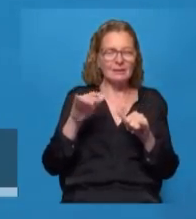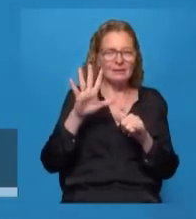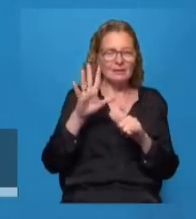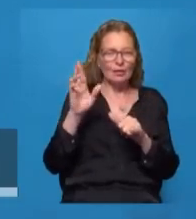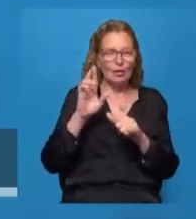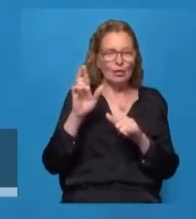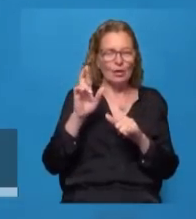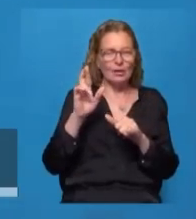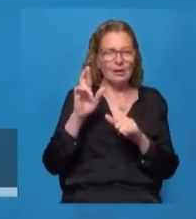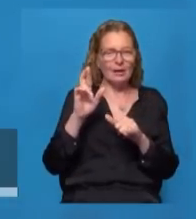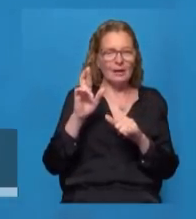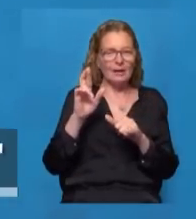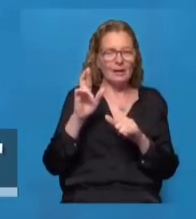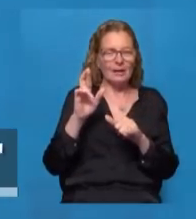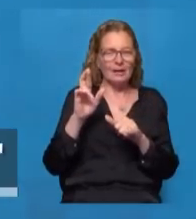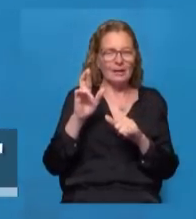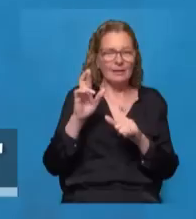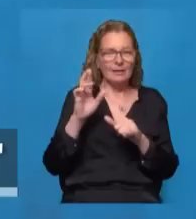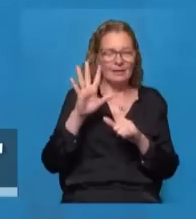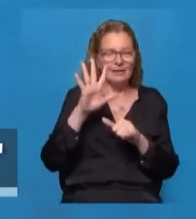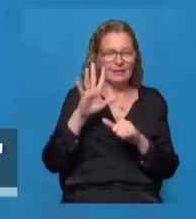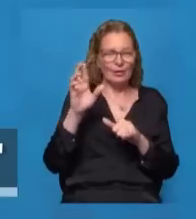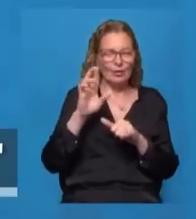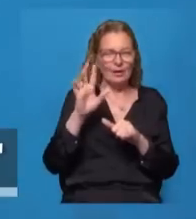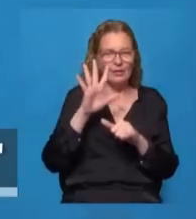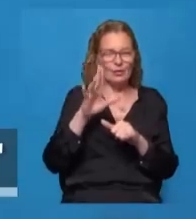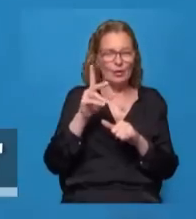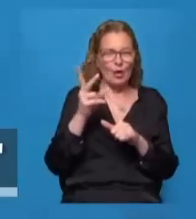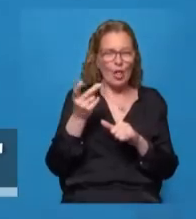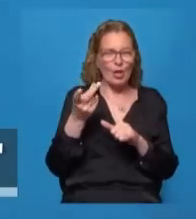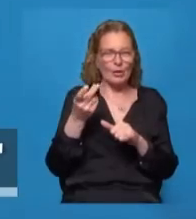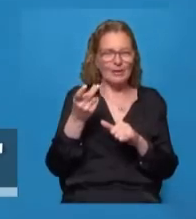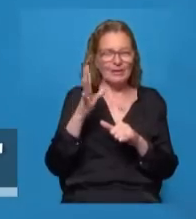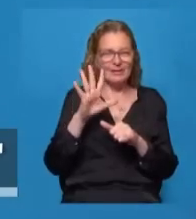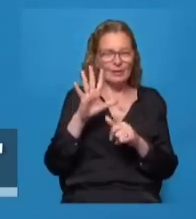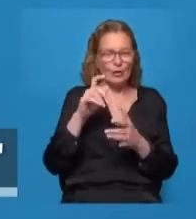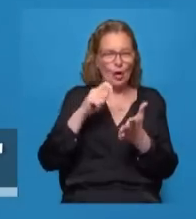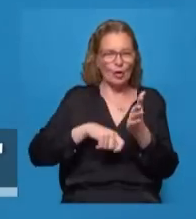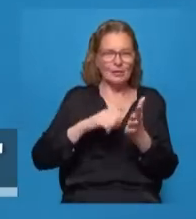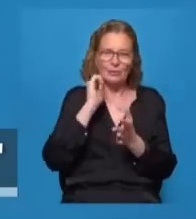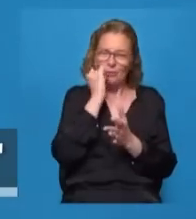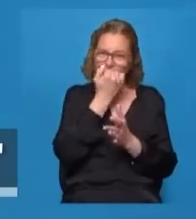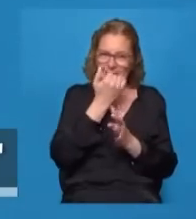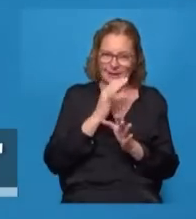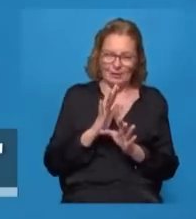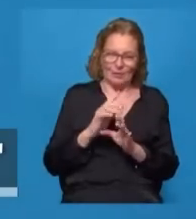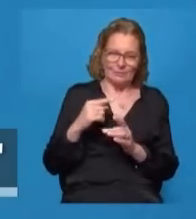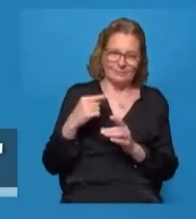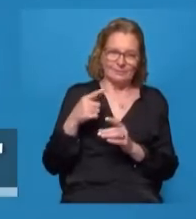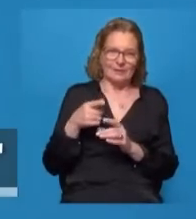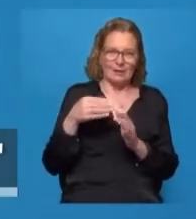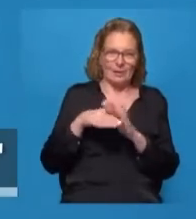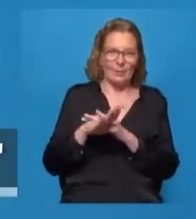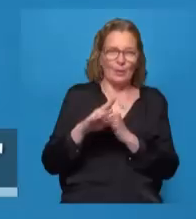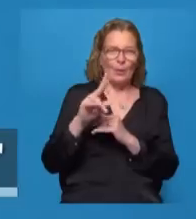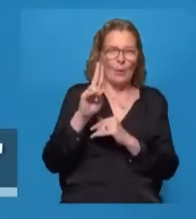5 para cinco dolores los cinco dolores son cinco grandes contratos secretos que estamos acarreando los cuales están